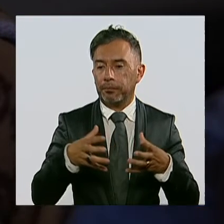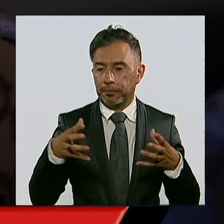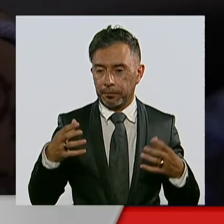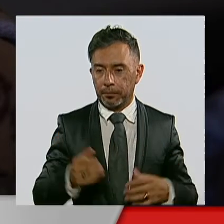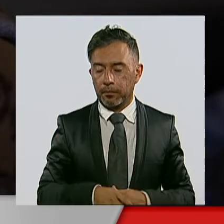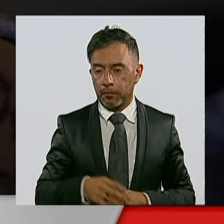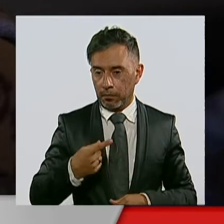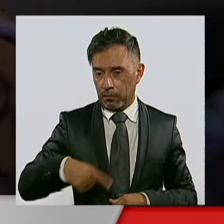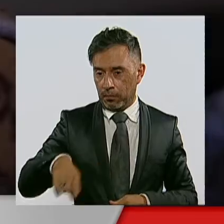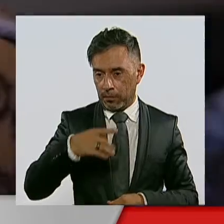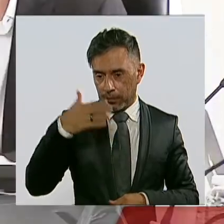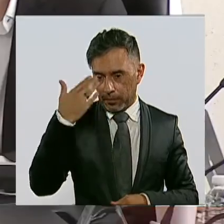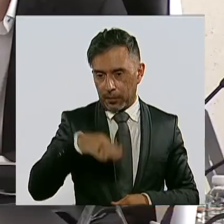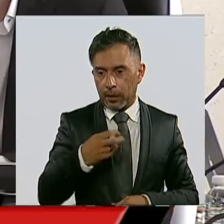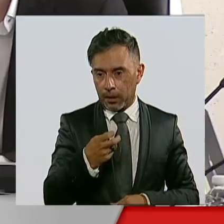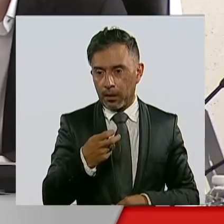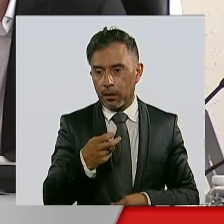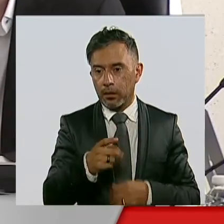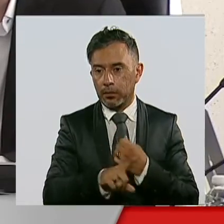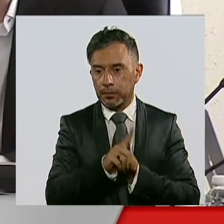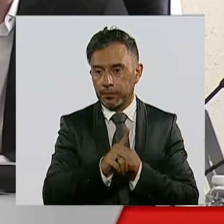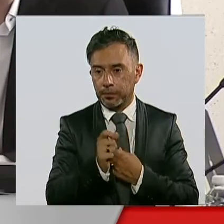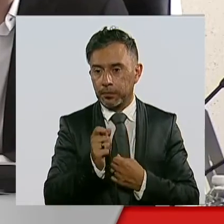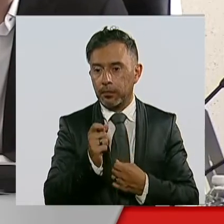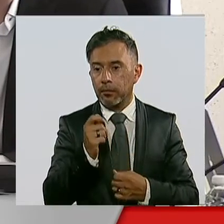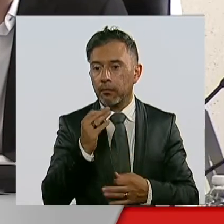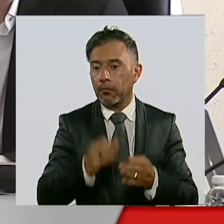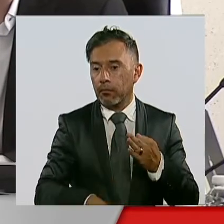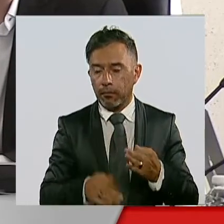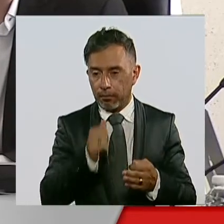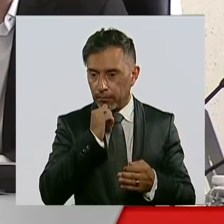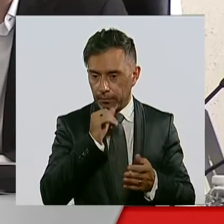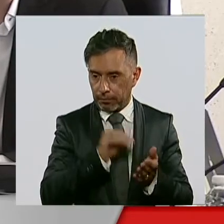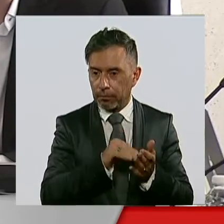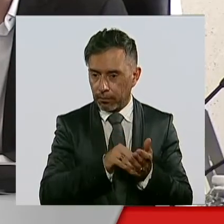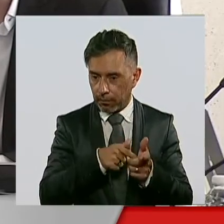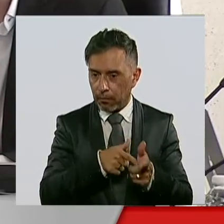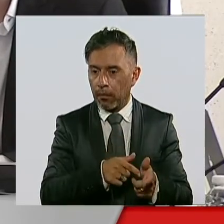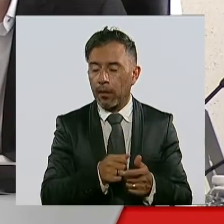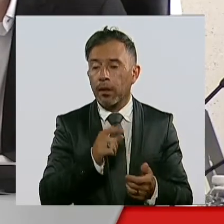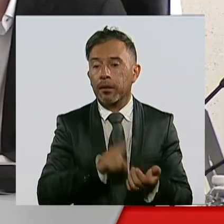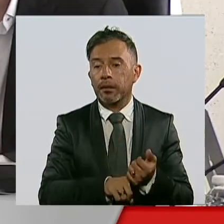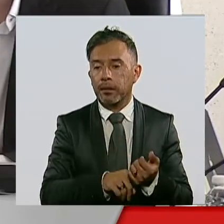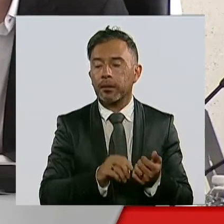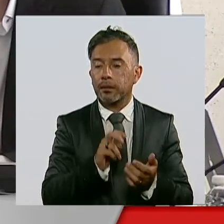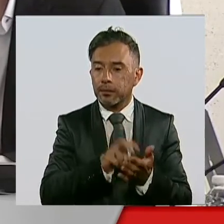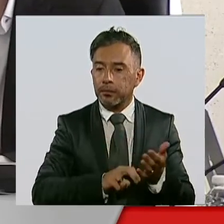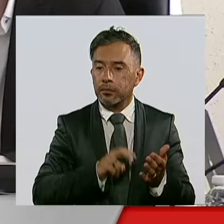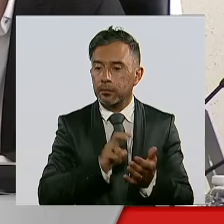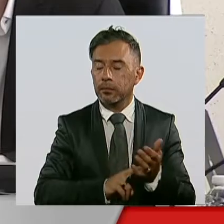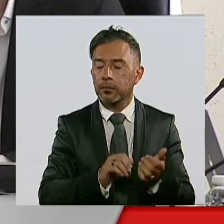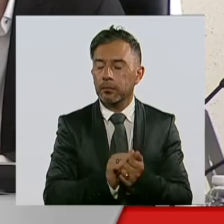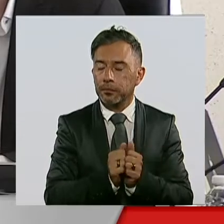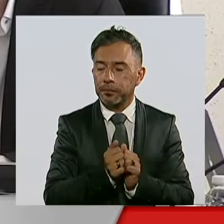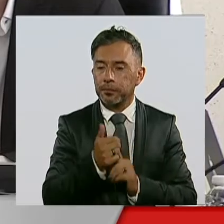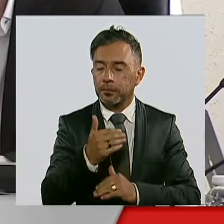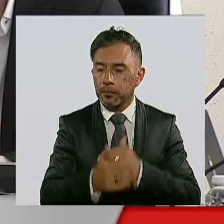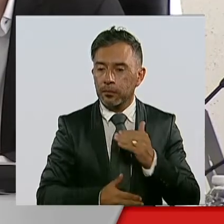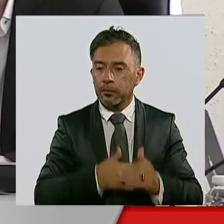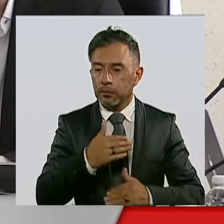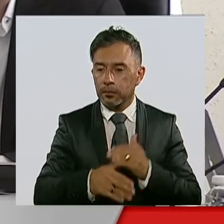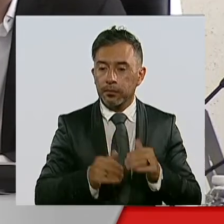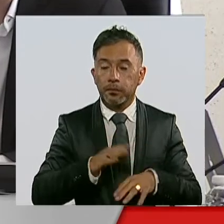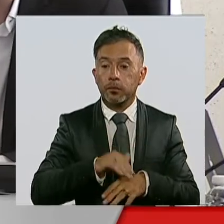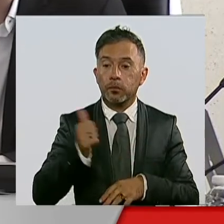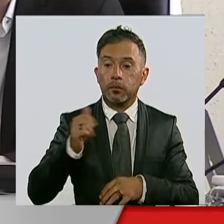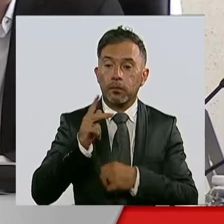esta situación no cesa. O sea, al final del día nosotros hablamos de reconversión en un proceso continuo que a otros países